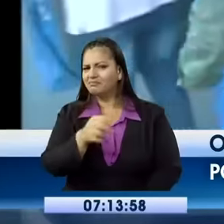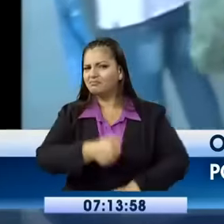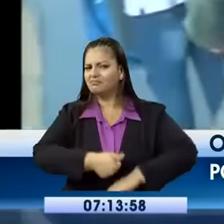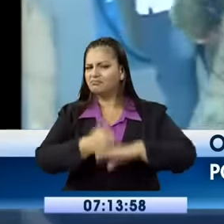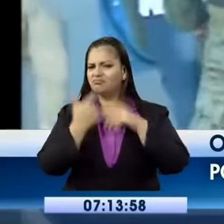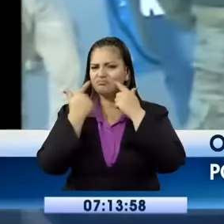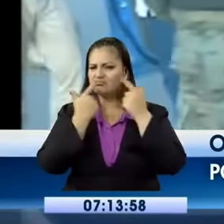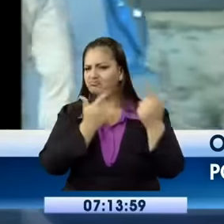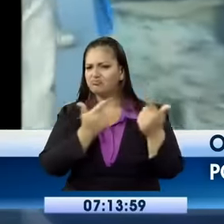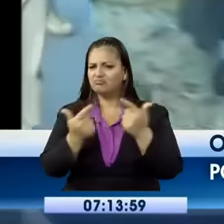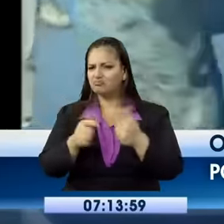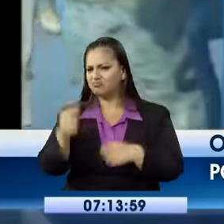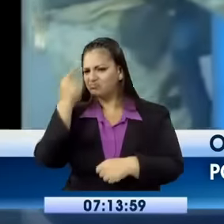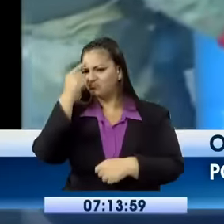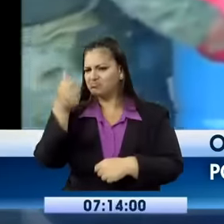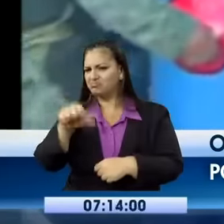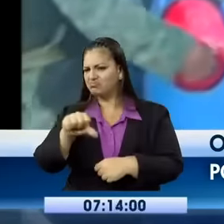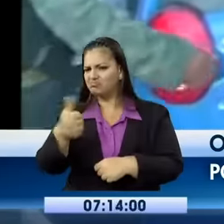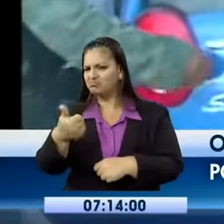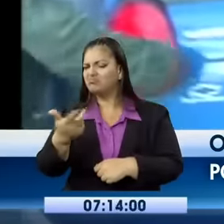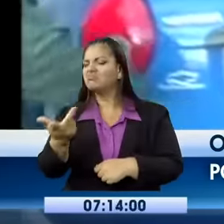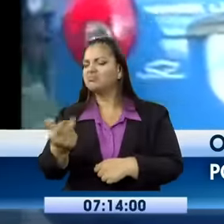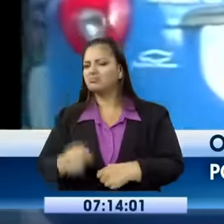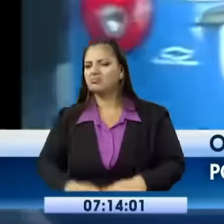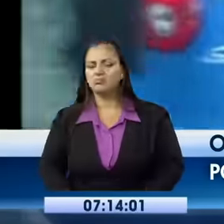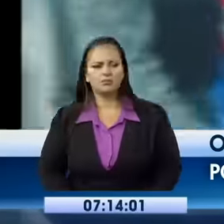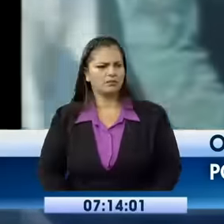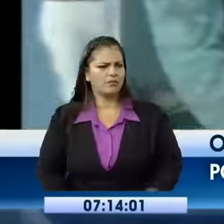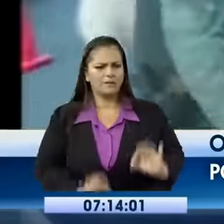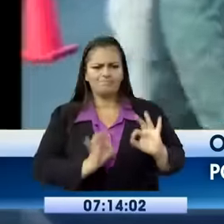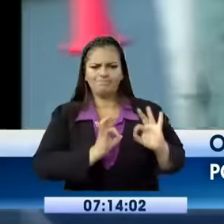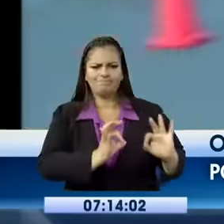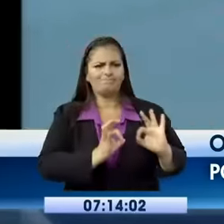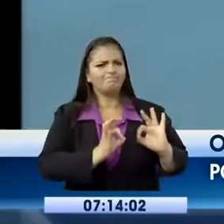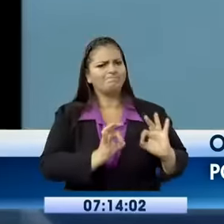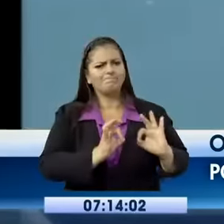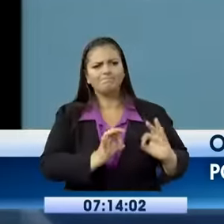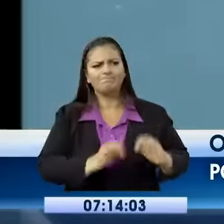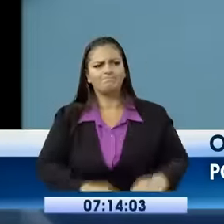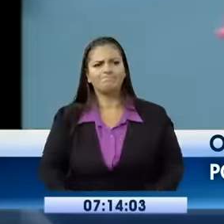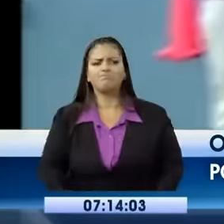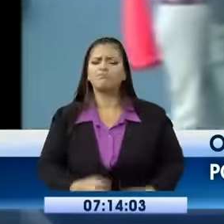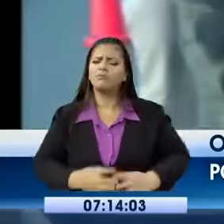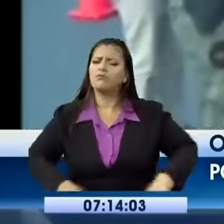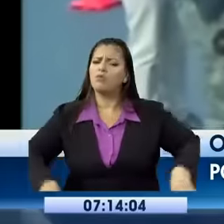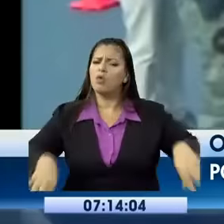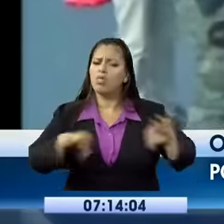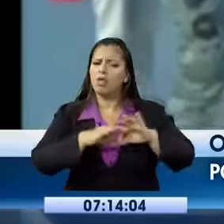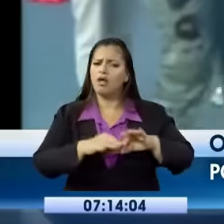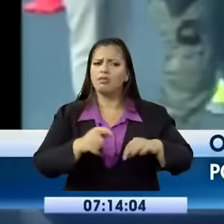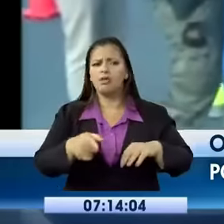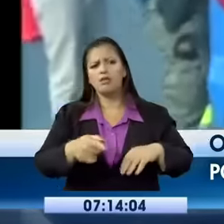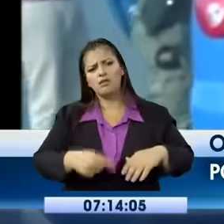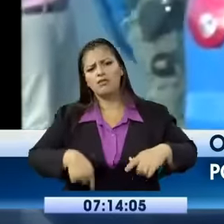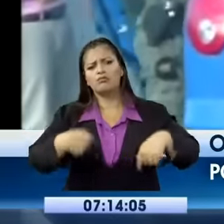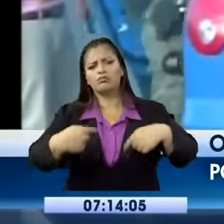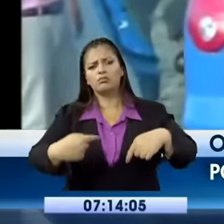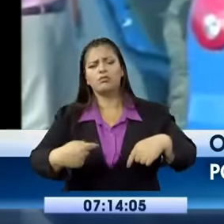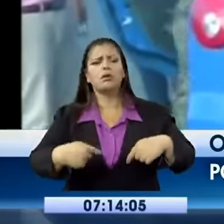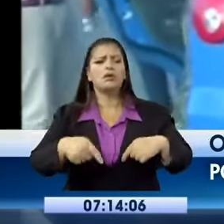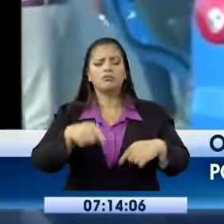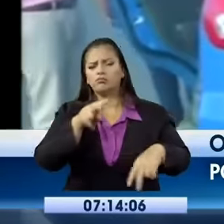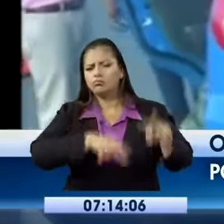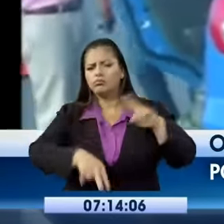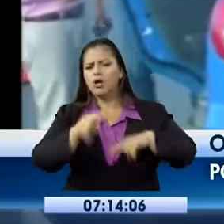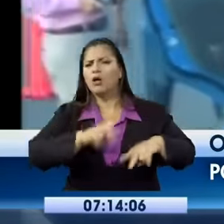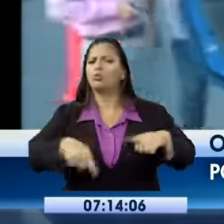excelente incomoden algo ha ser a diario este trabajo por lo que por qué a diario por la delincuencia que hay en